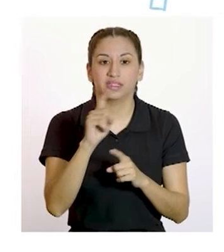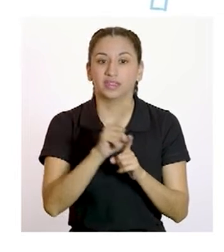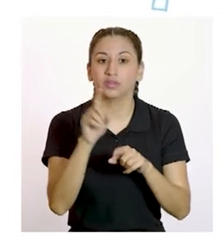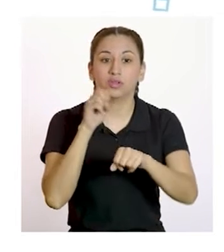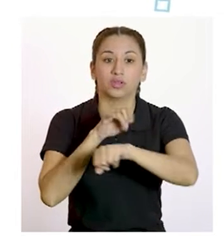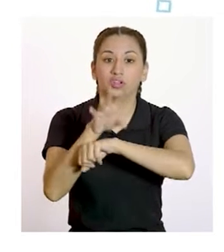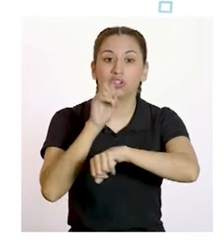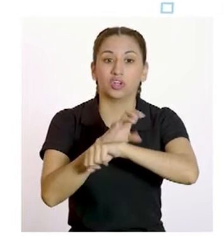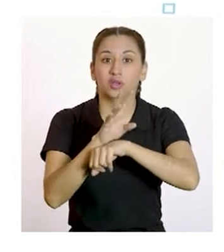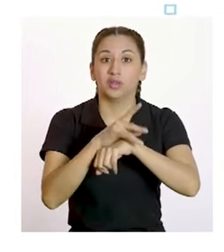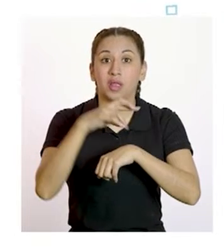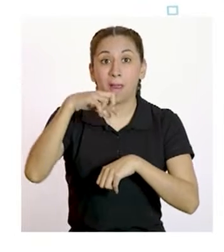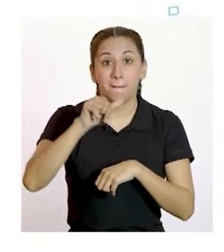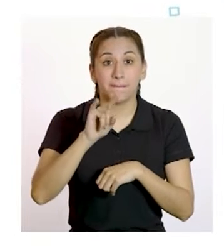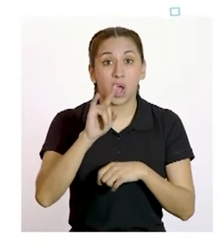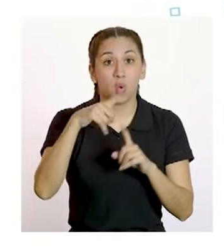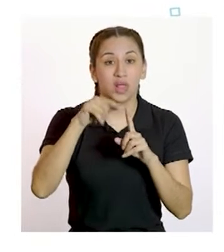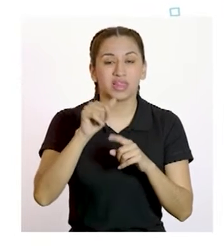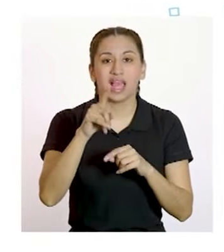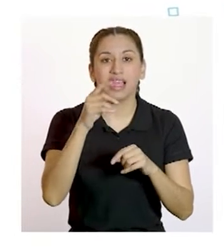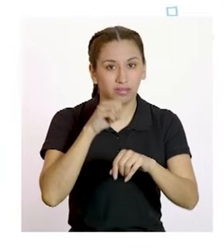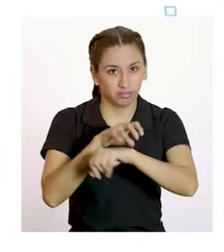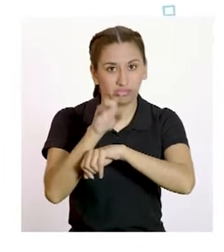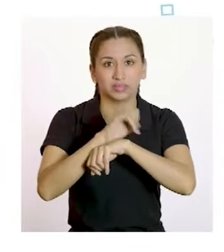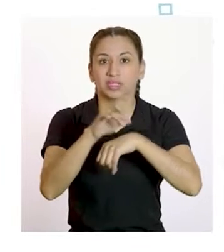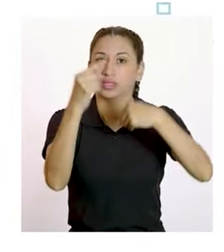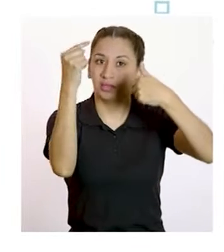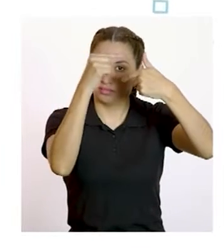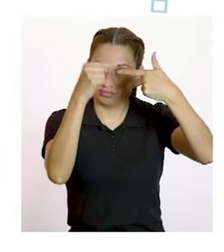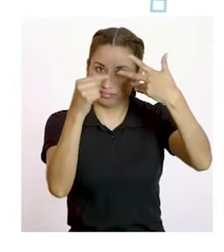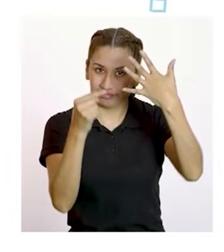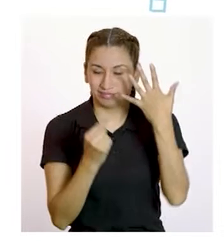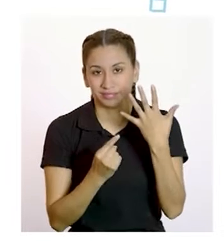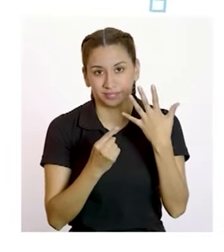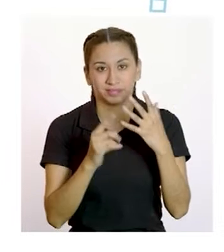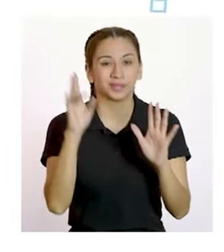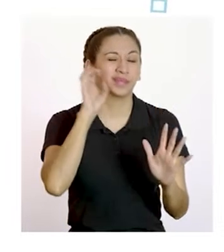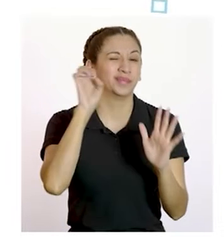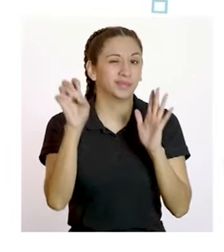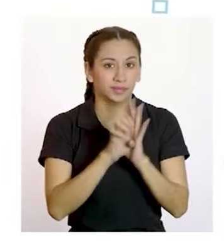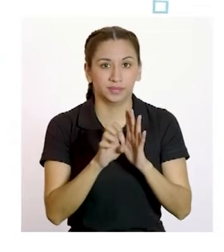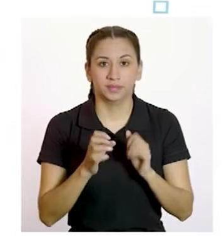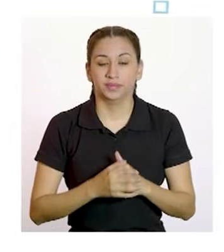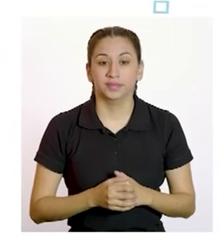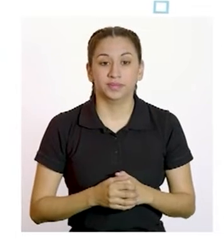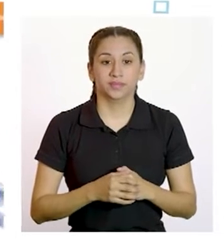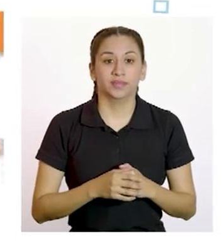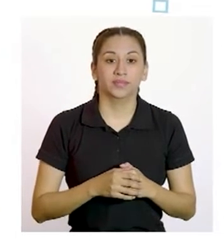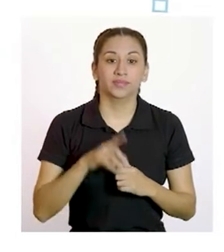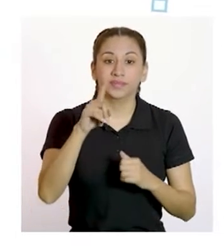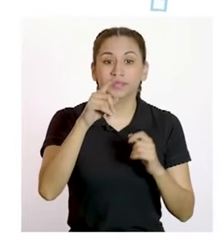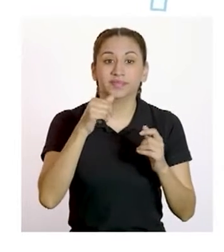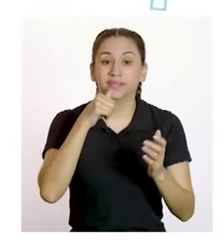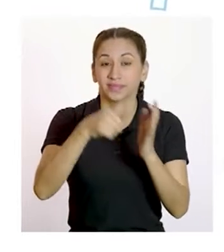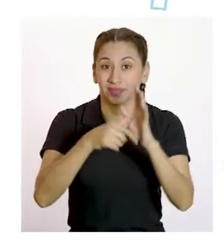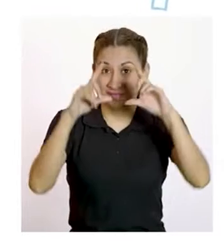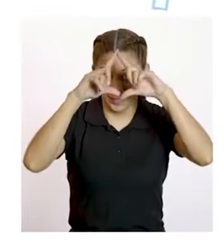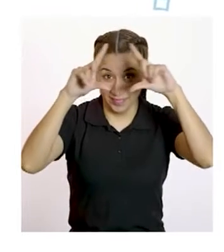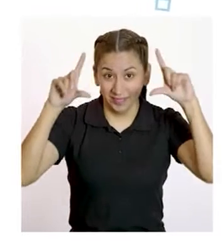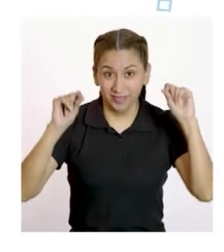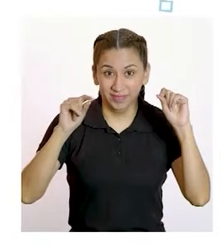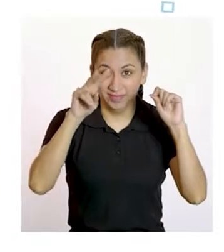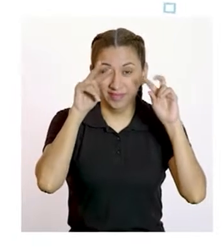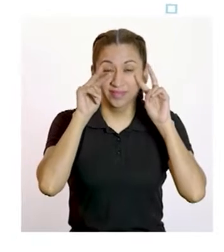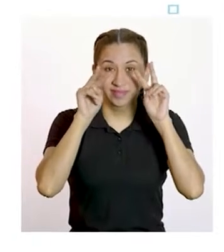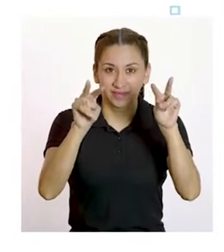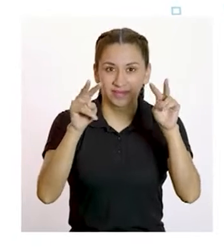son donde se escriben las recomendaciones, las que a veces llevan subtítulos. Por ejemplo, en el caso de la cartilla